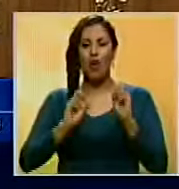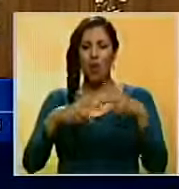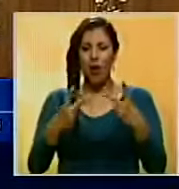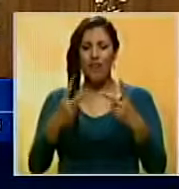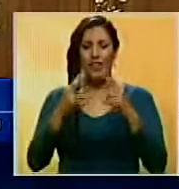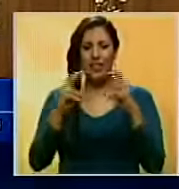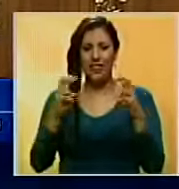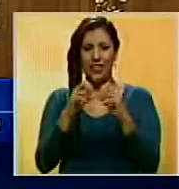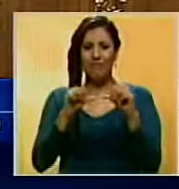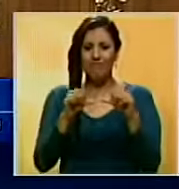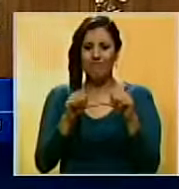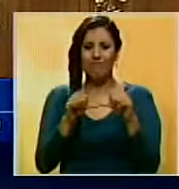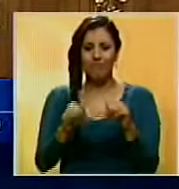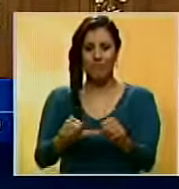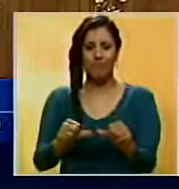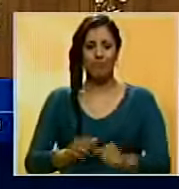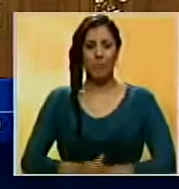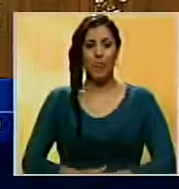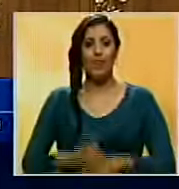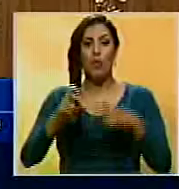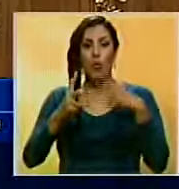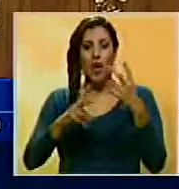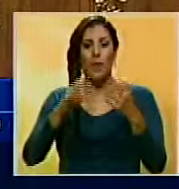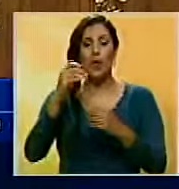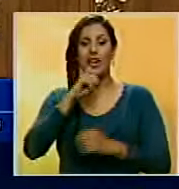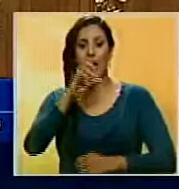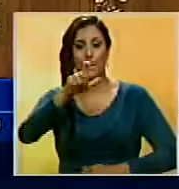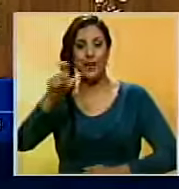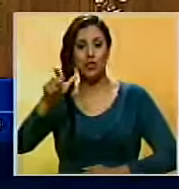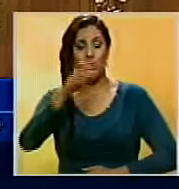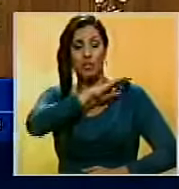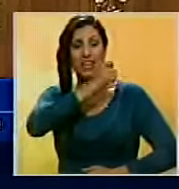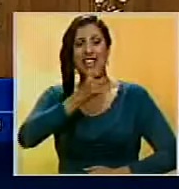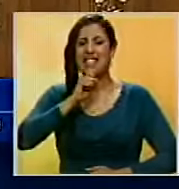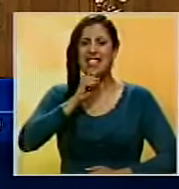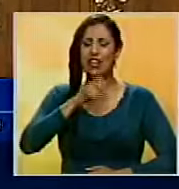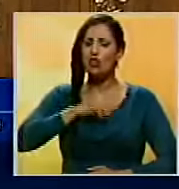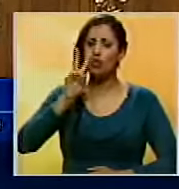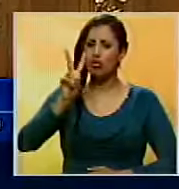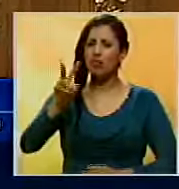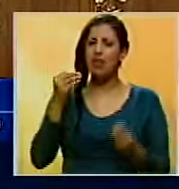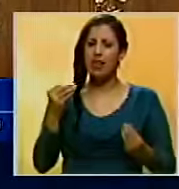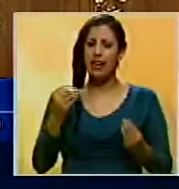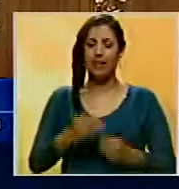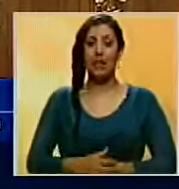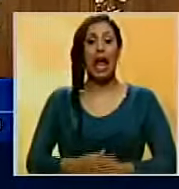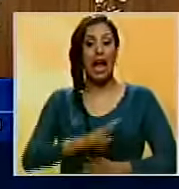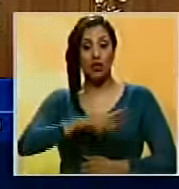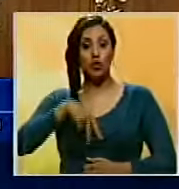forma permanente esos altos funcionarios Y qué es lo que hemos visto lo que hemos visto es una gran